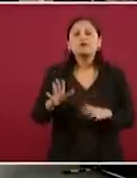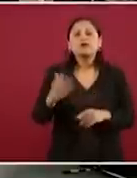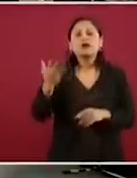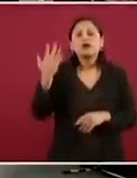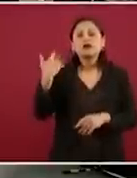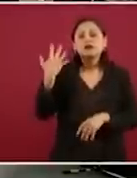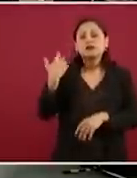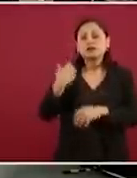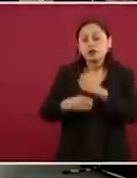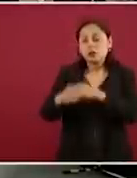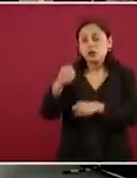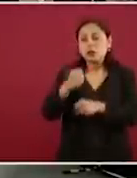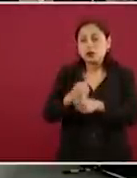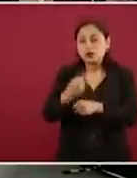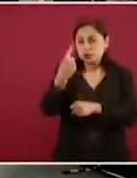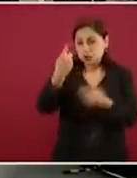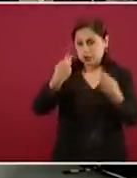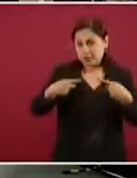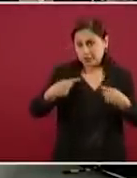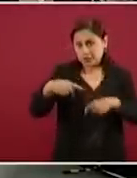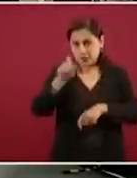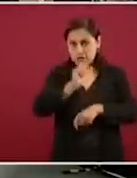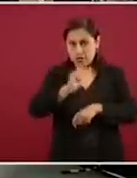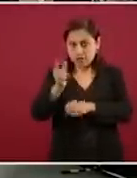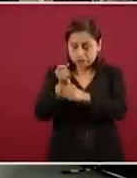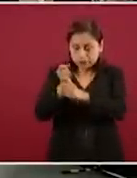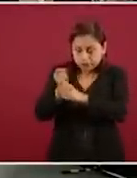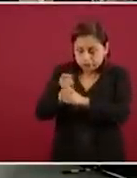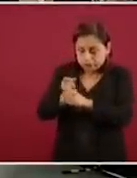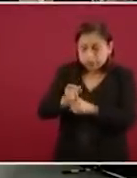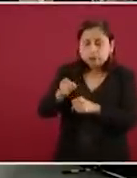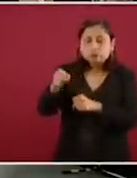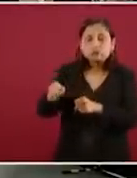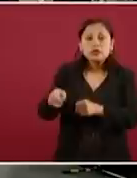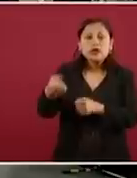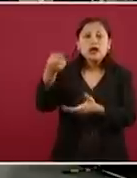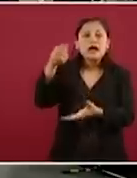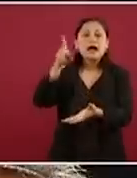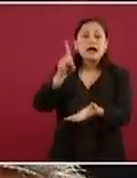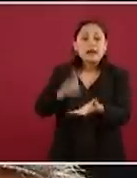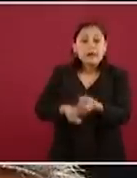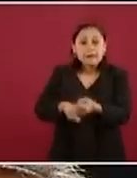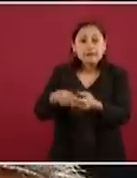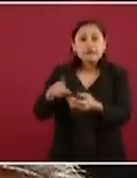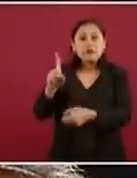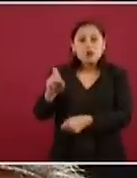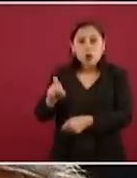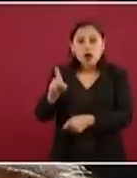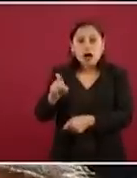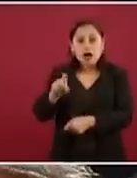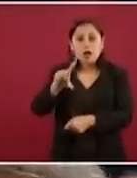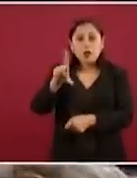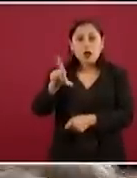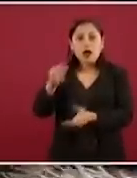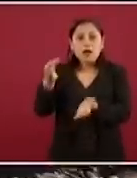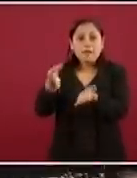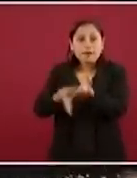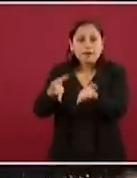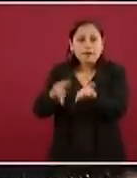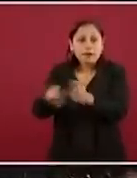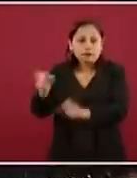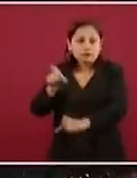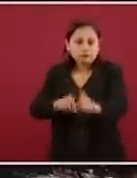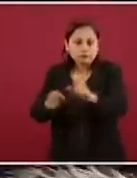en análisis que esos metales pesados en el cuerpo se van hacia los diferentes órganos, entonces